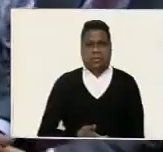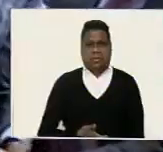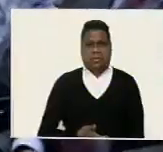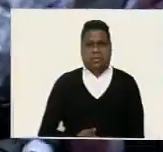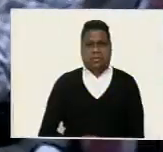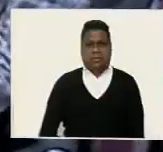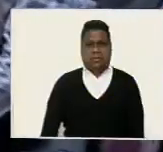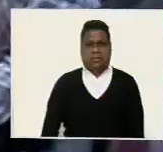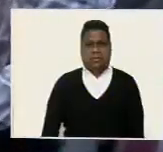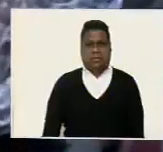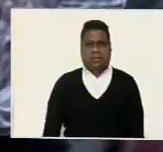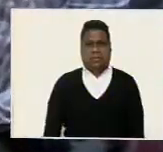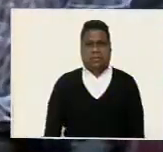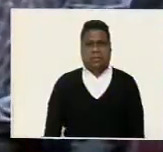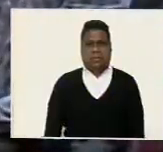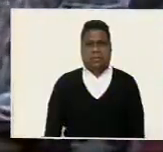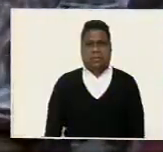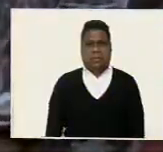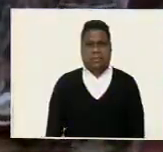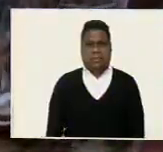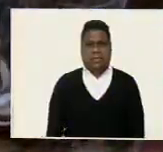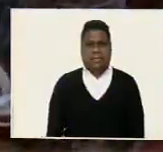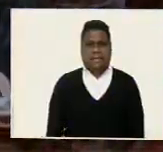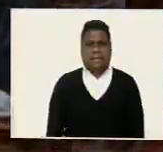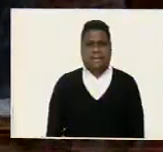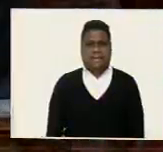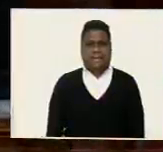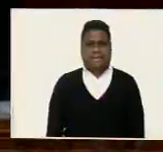cuando ya uno es una persona mayor tiene que andar poco a poco.